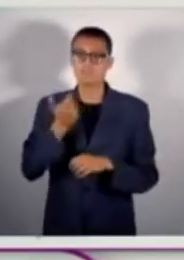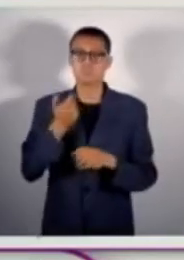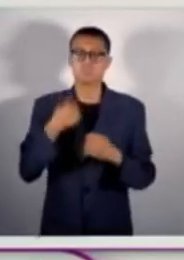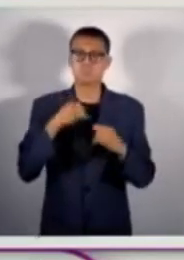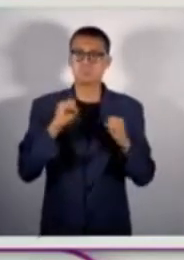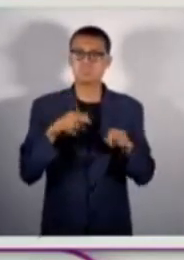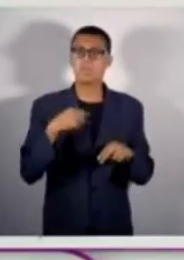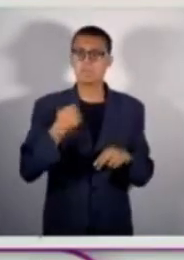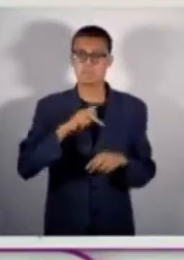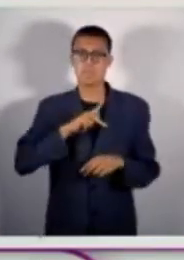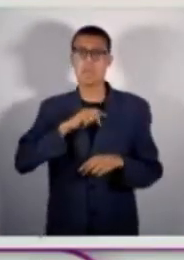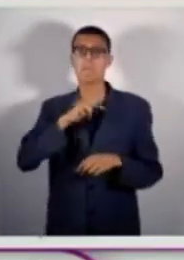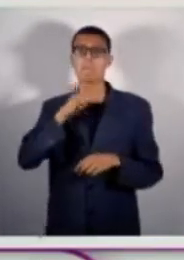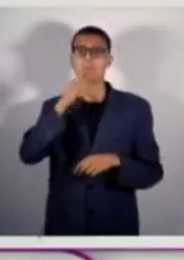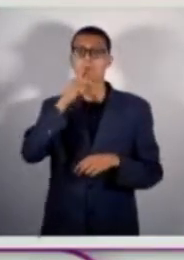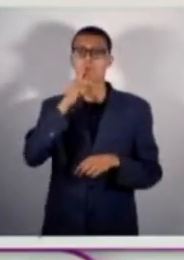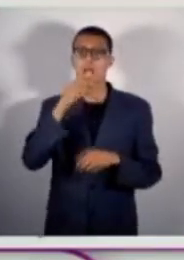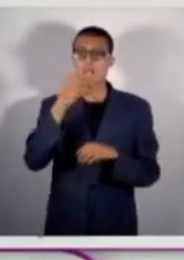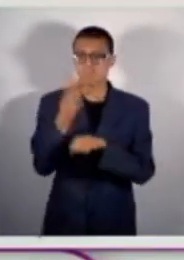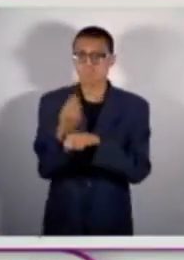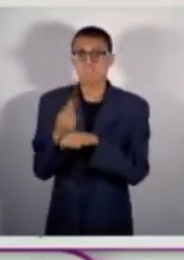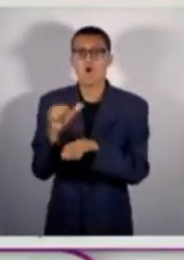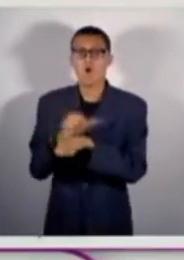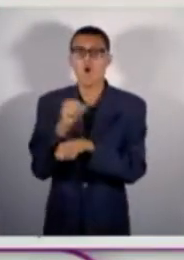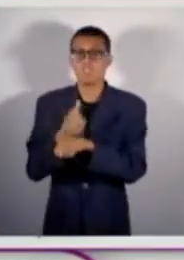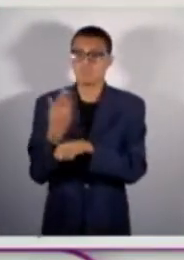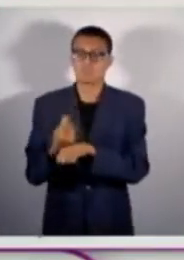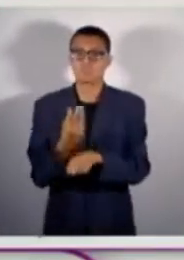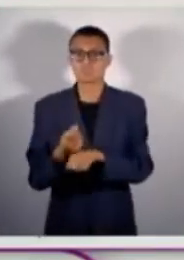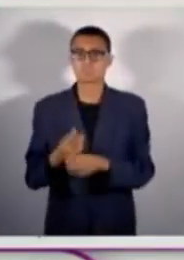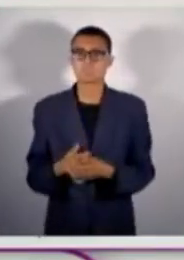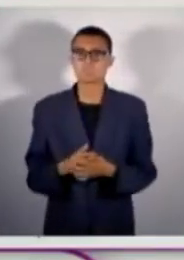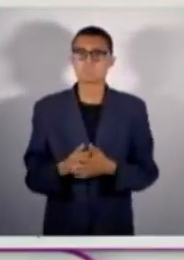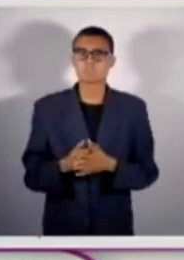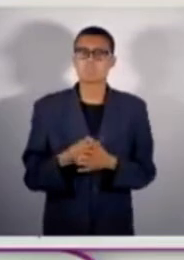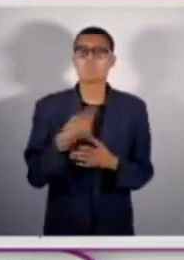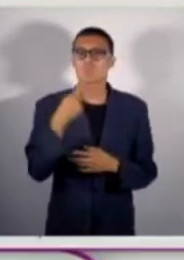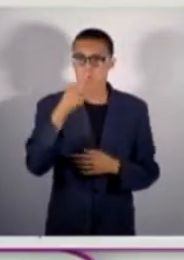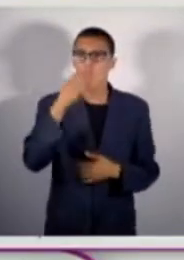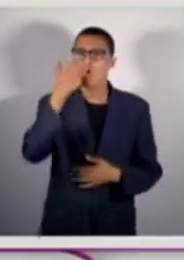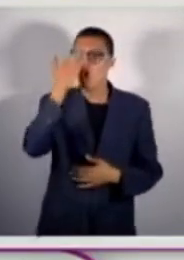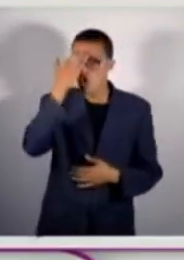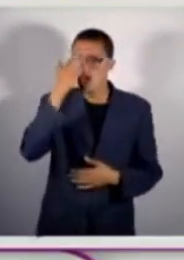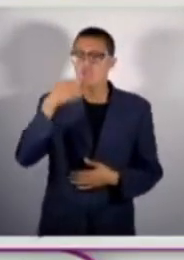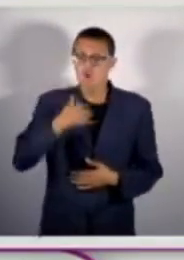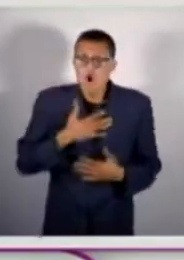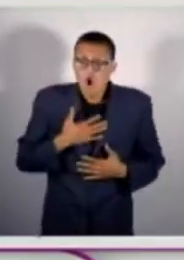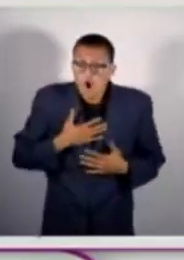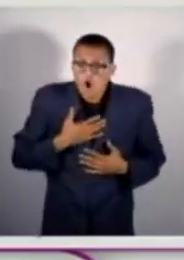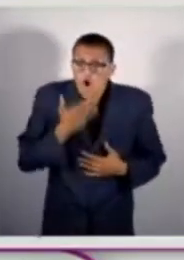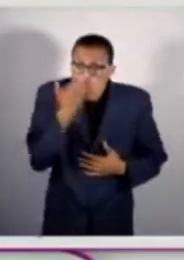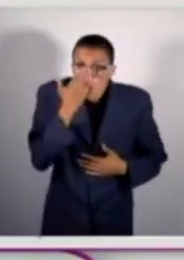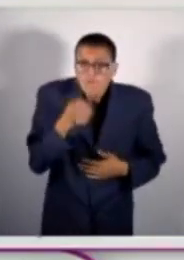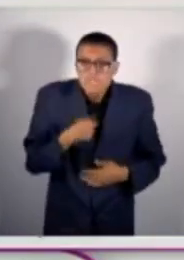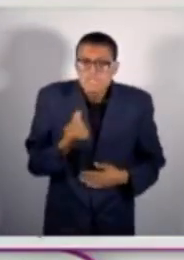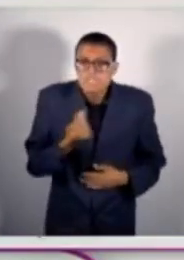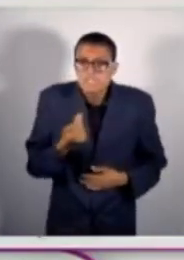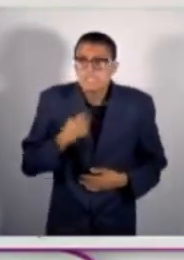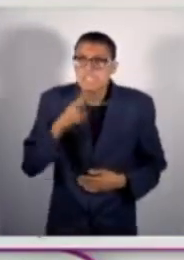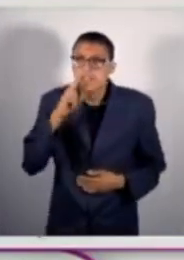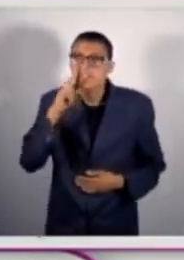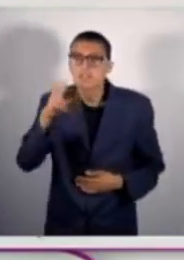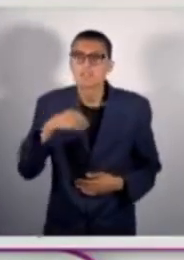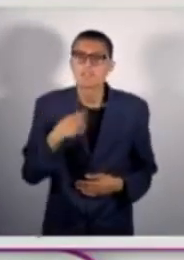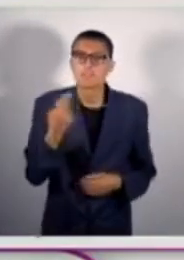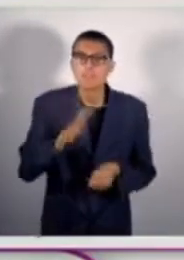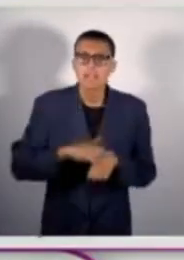es mecánico de oficio y ha sido migrante. Realmente conocemos las necesidades y tenemos una visión más realista de lo que